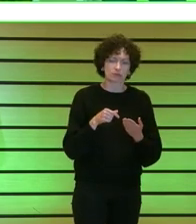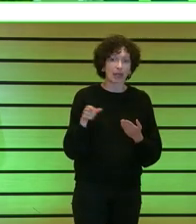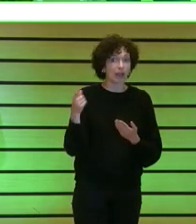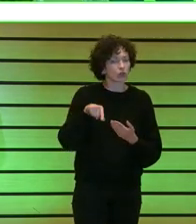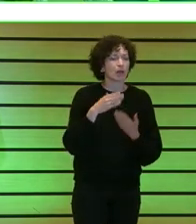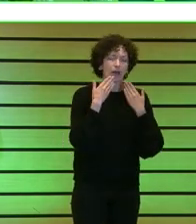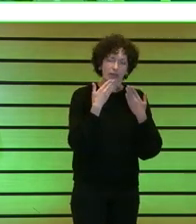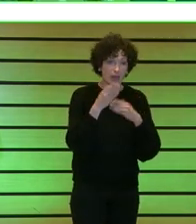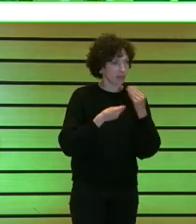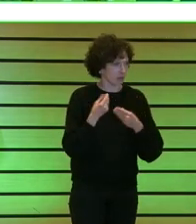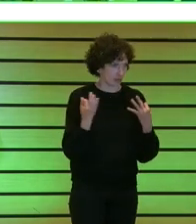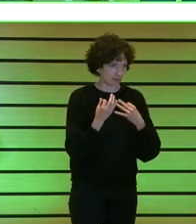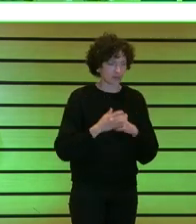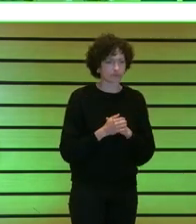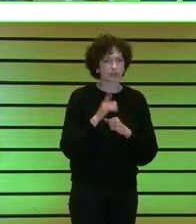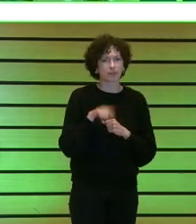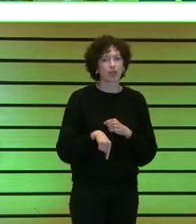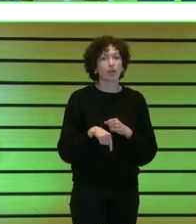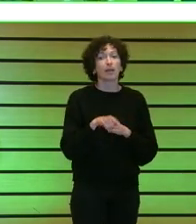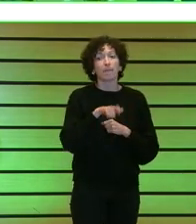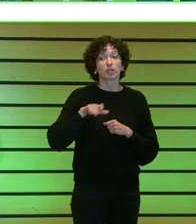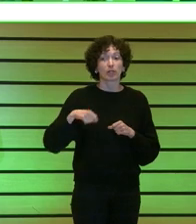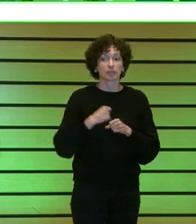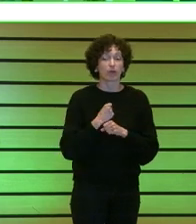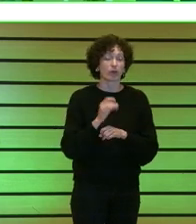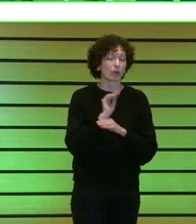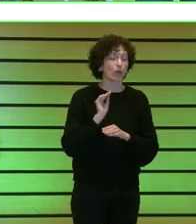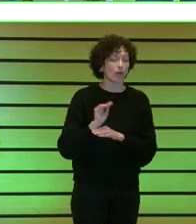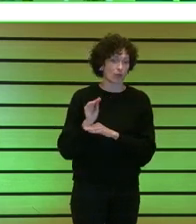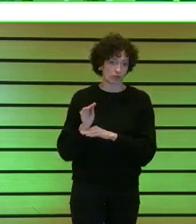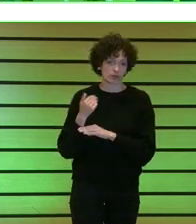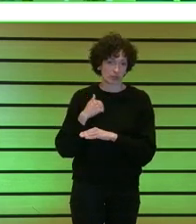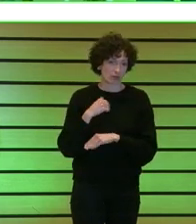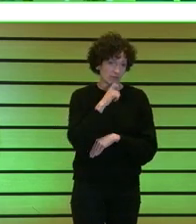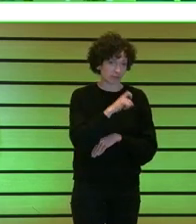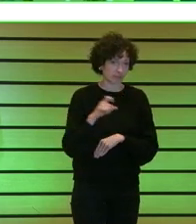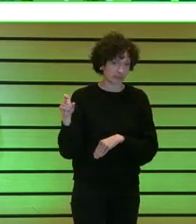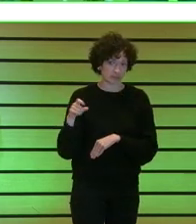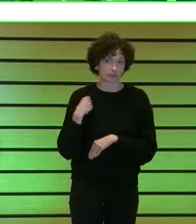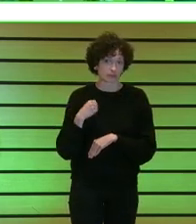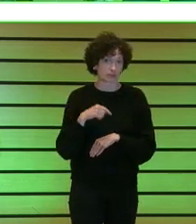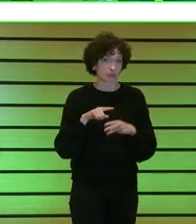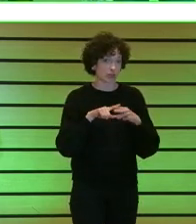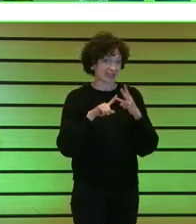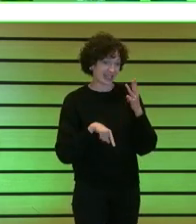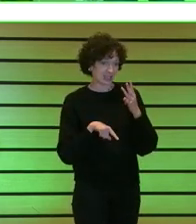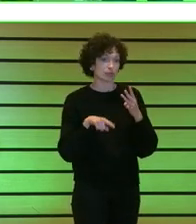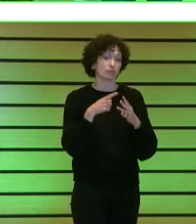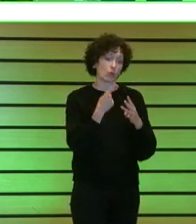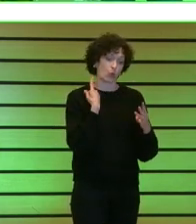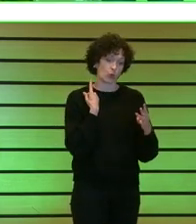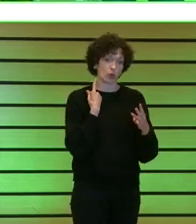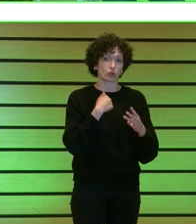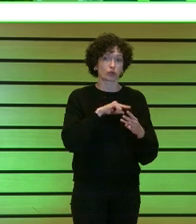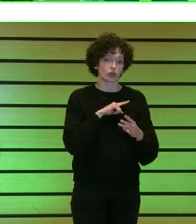hacerlo y luego están los cuidados al personal ya os he dicho antes que somos la tercera pata del banco que también somos